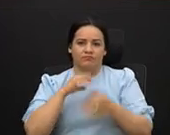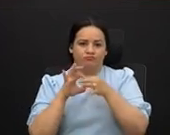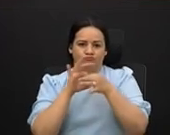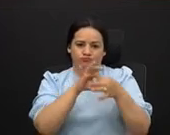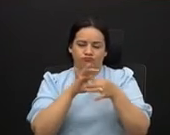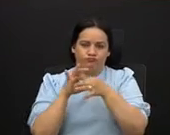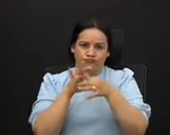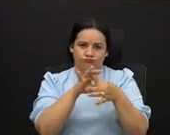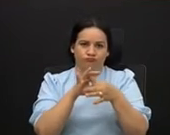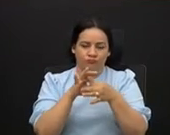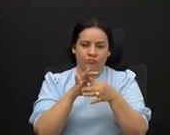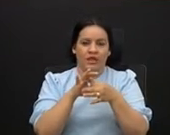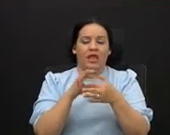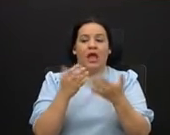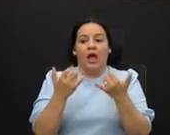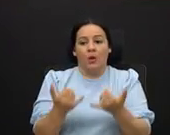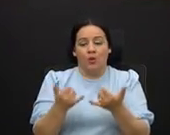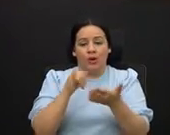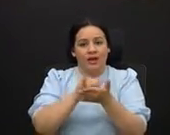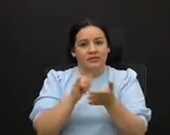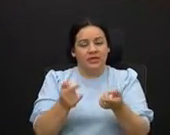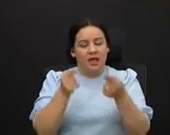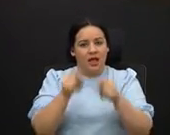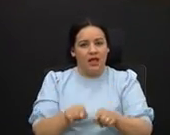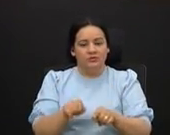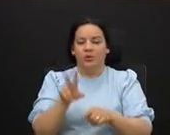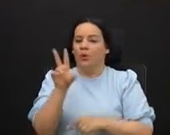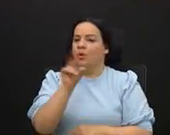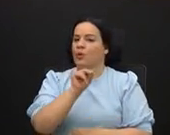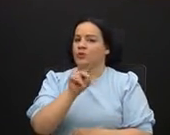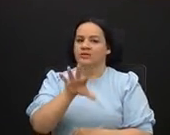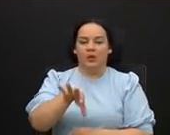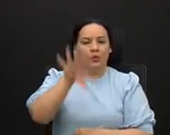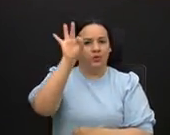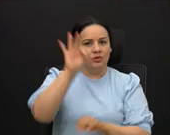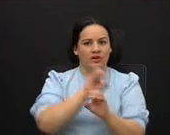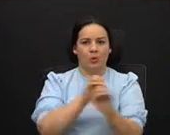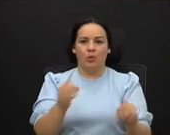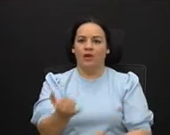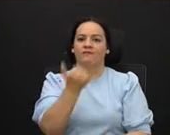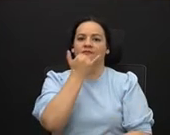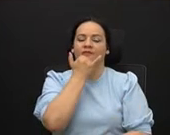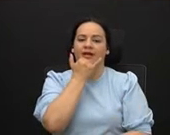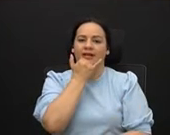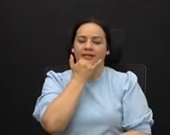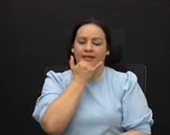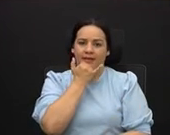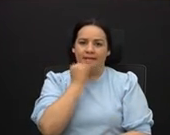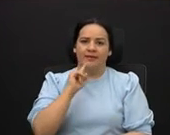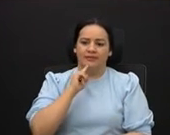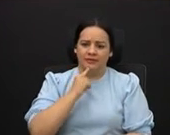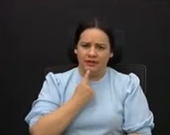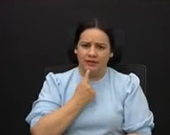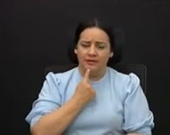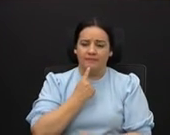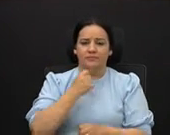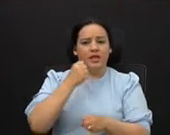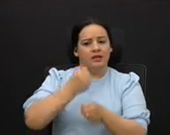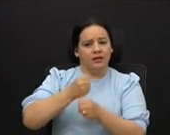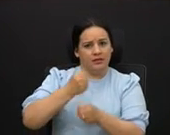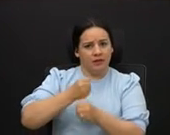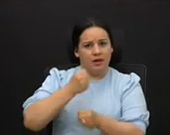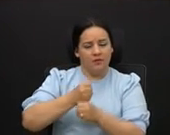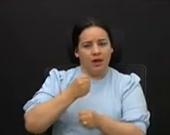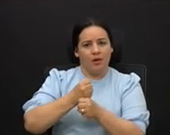subordinación. En este caso concreto, no se encontró ninguna falta grave en el ejercicio de sus competencias por parte de